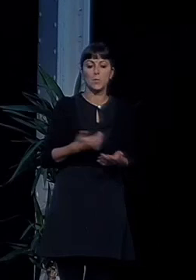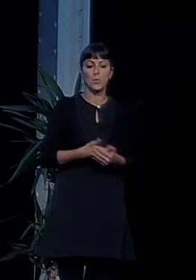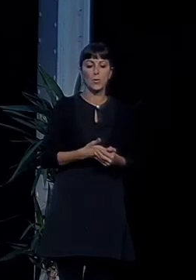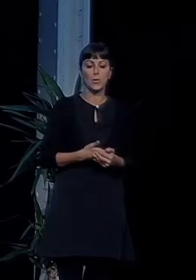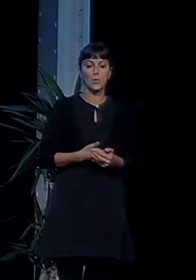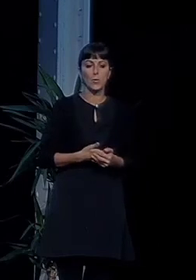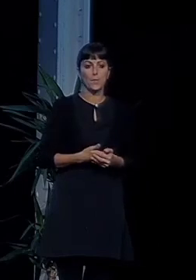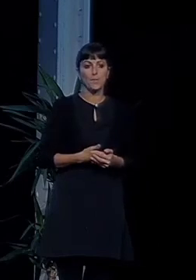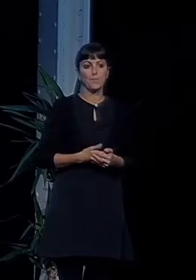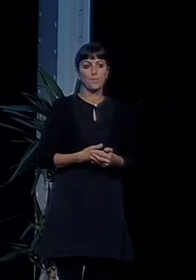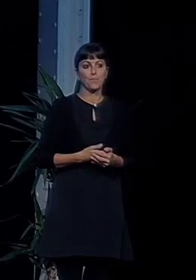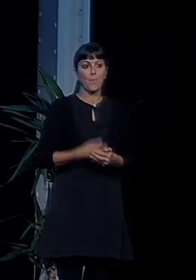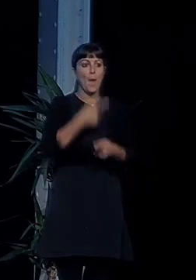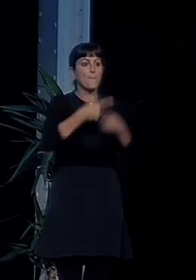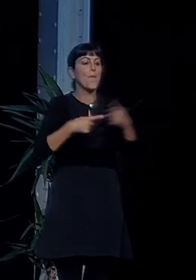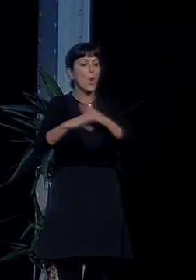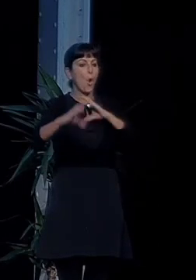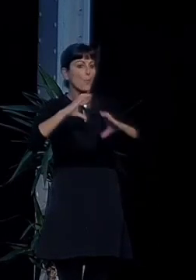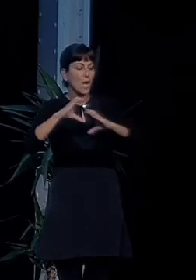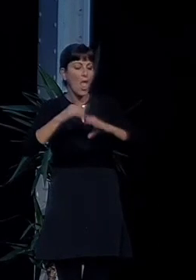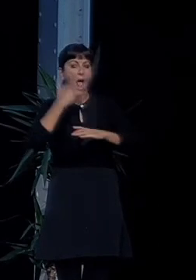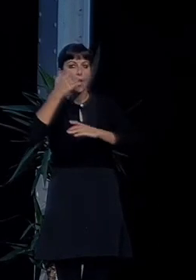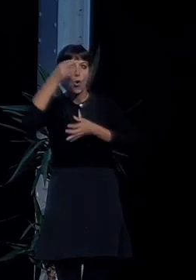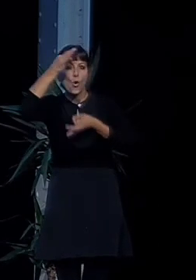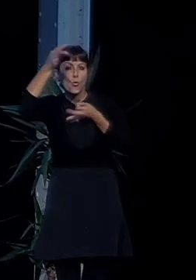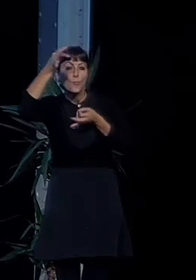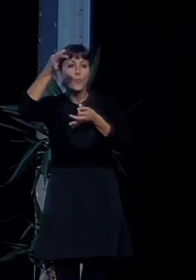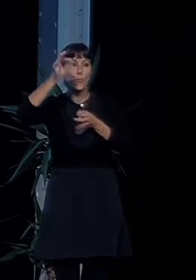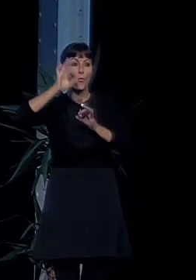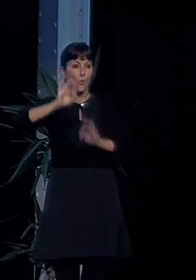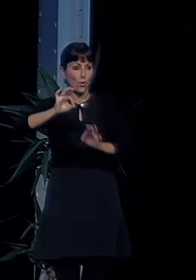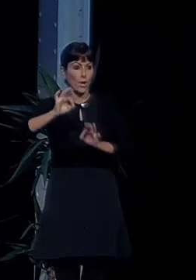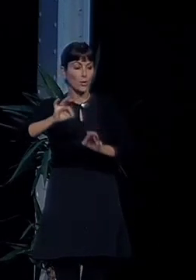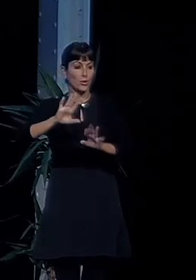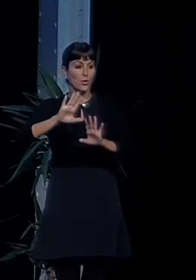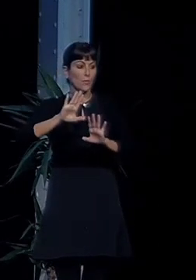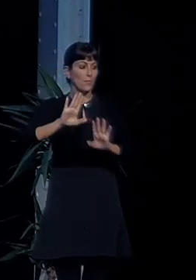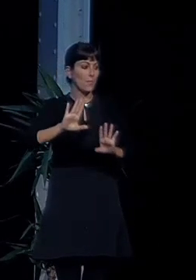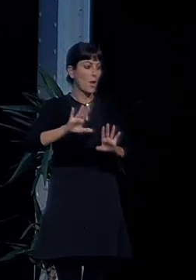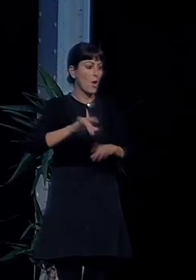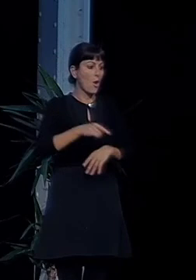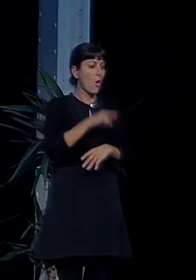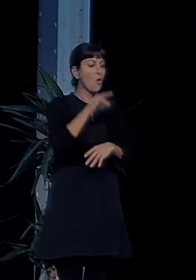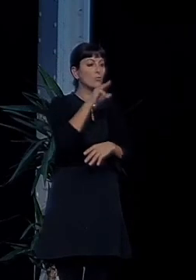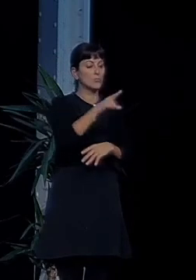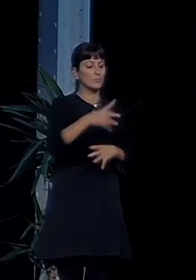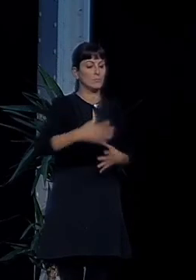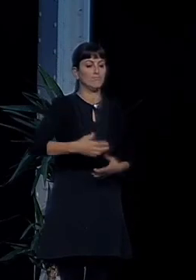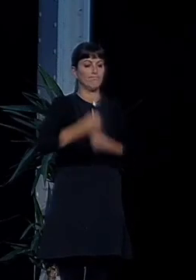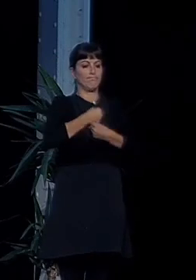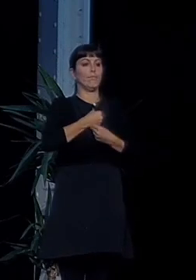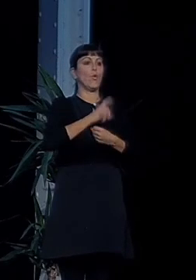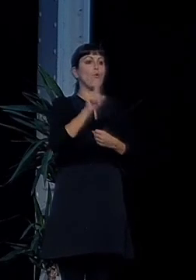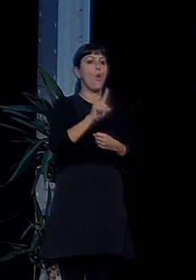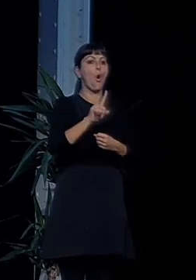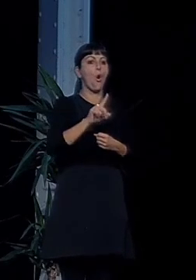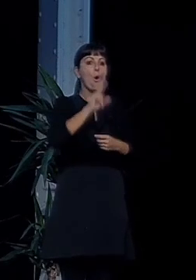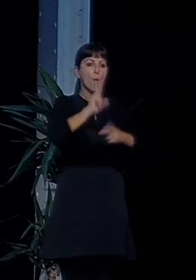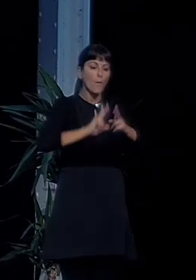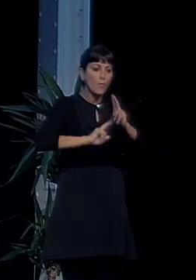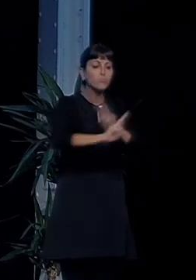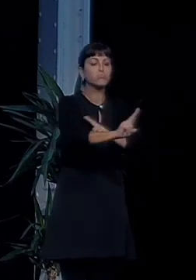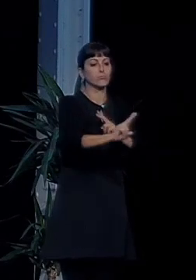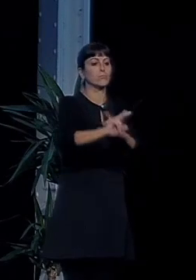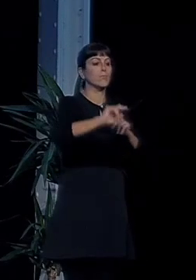en los medios de comunicación que están diciendo algo muy concreto, y no te salta y no te indigna, sino que lo verbalizas y lo formulas